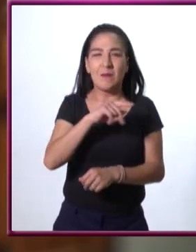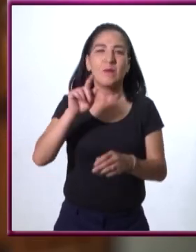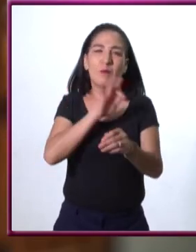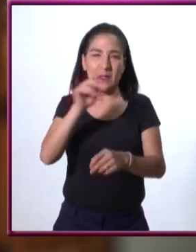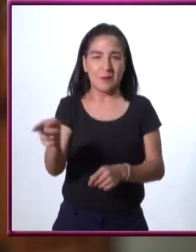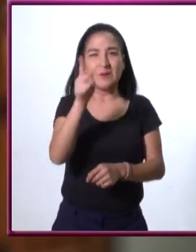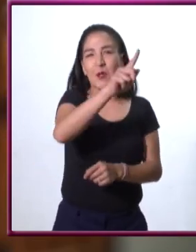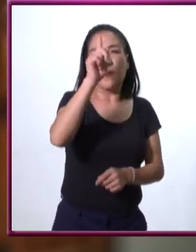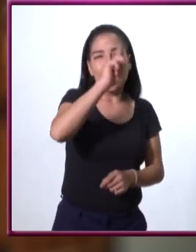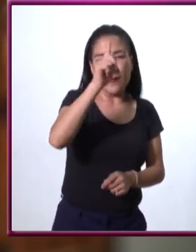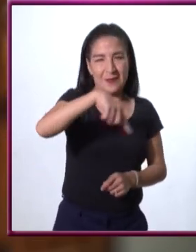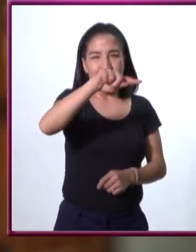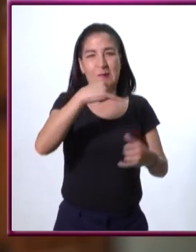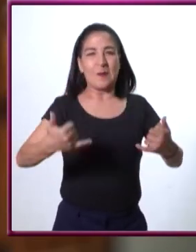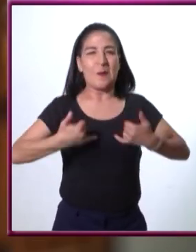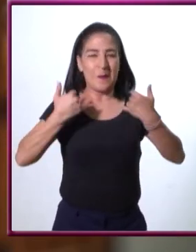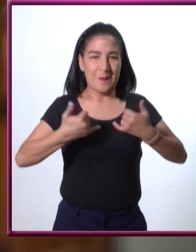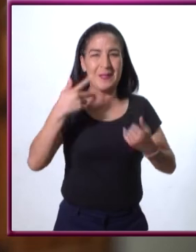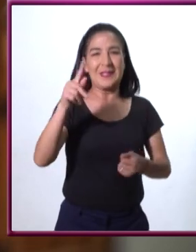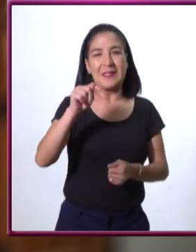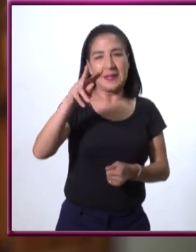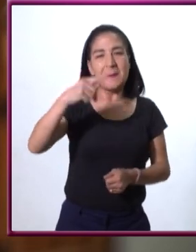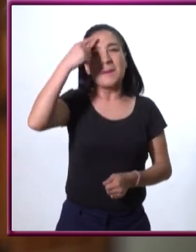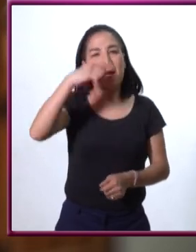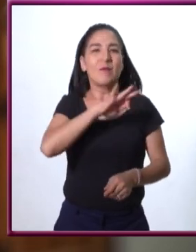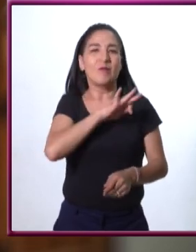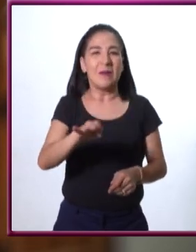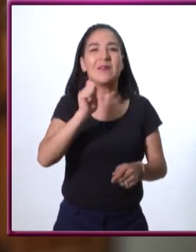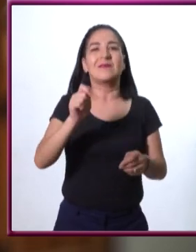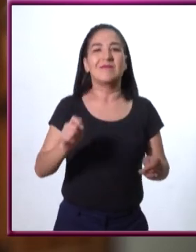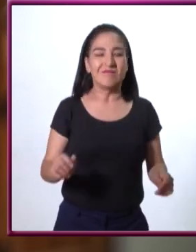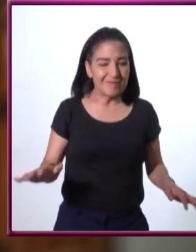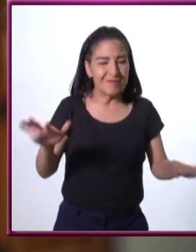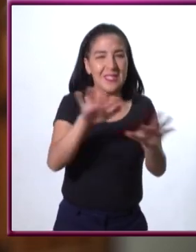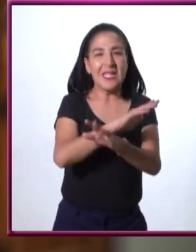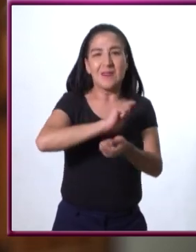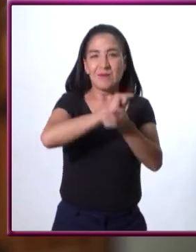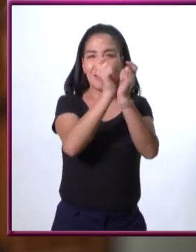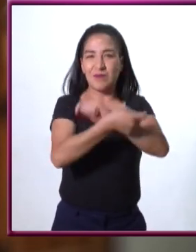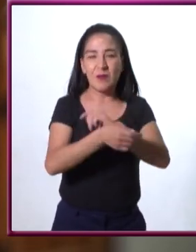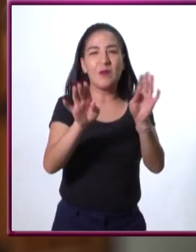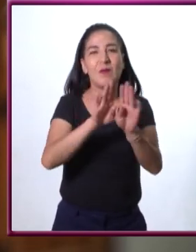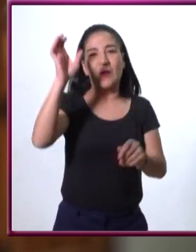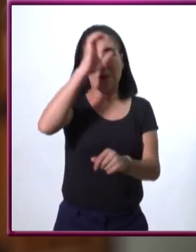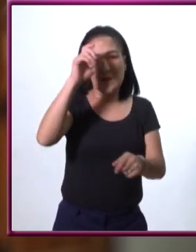en esta serie de efectos aversivos que provoca en las personas, en los niños, en